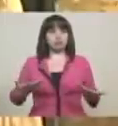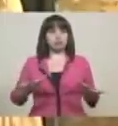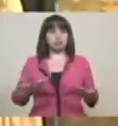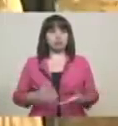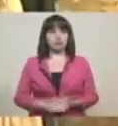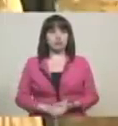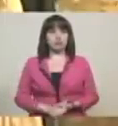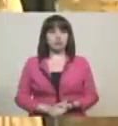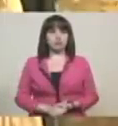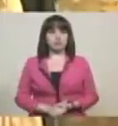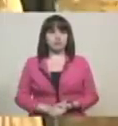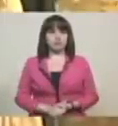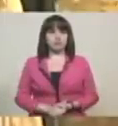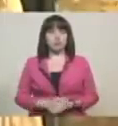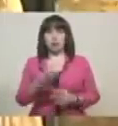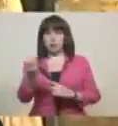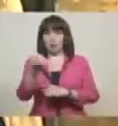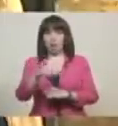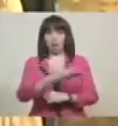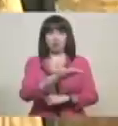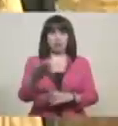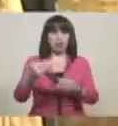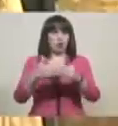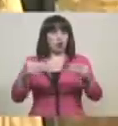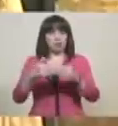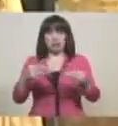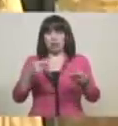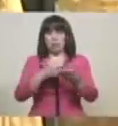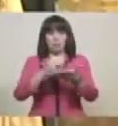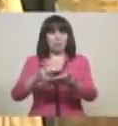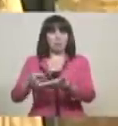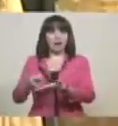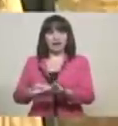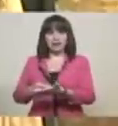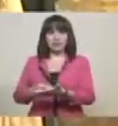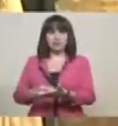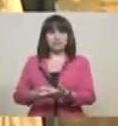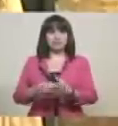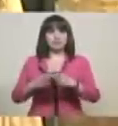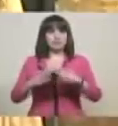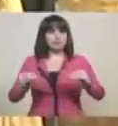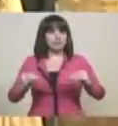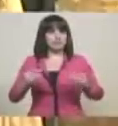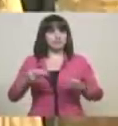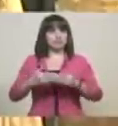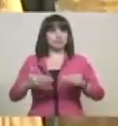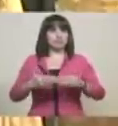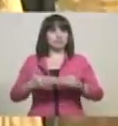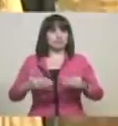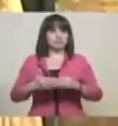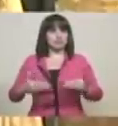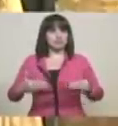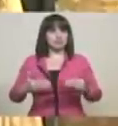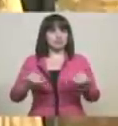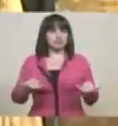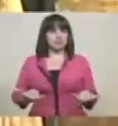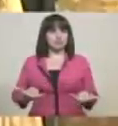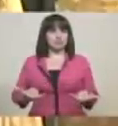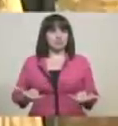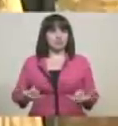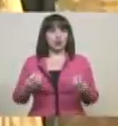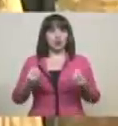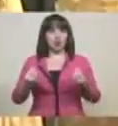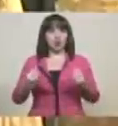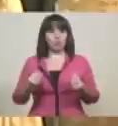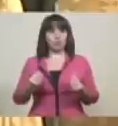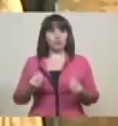compadre. Además, ustedes han dolarizado todos los precios. Todos los precios del país están dolarizados. Todos los precios del